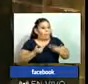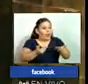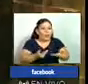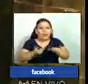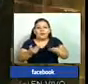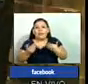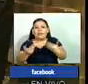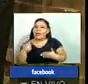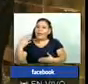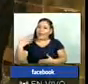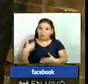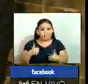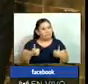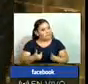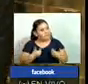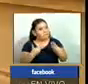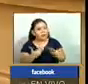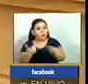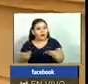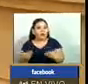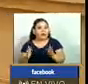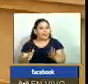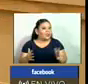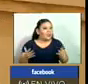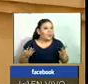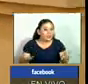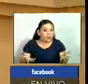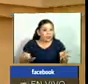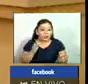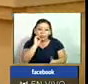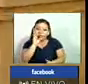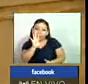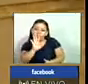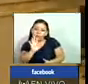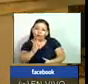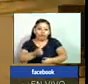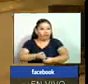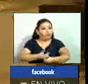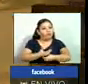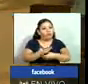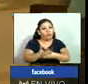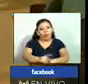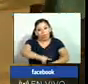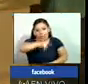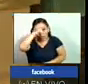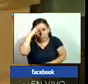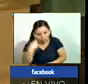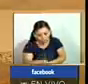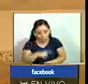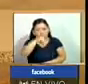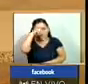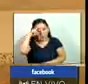clientes como siempre en pocas palabras aseguran que no están dando abasto